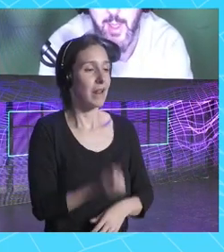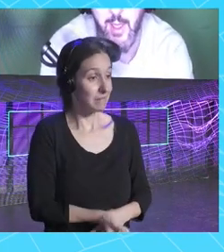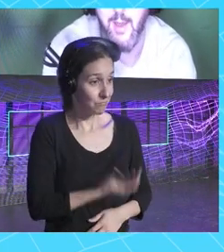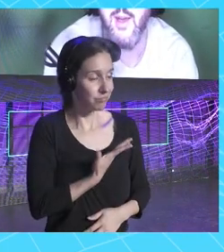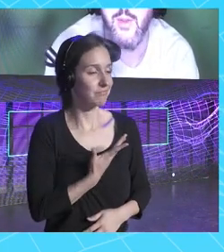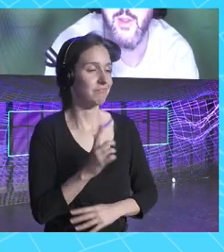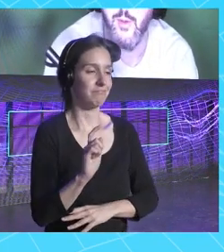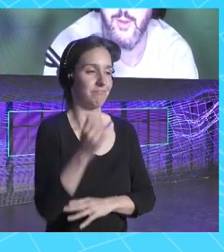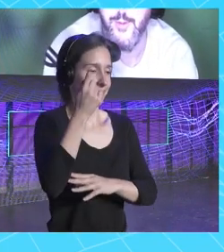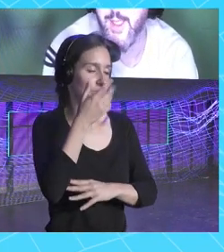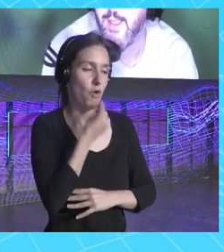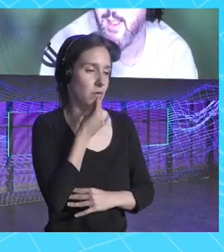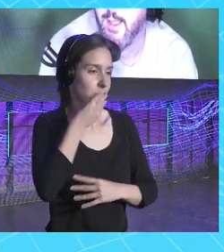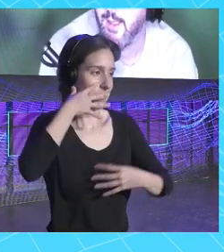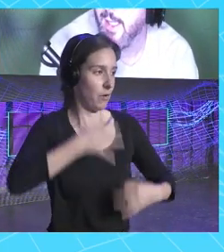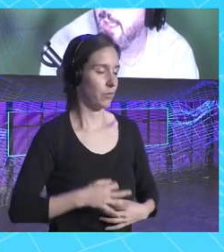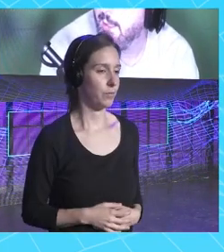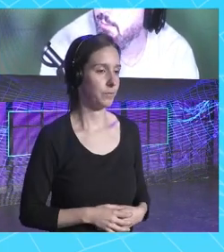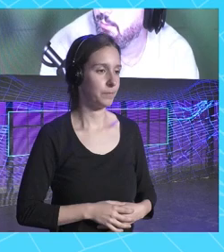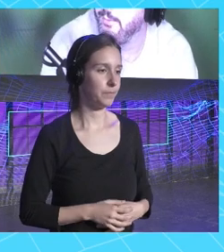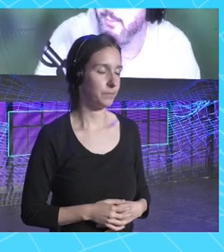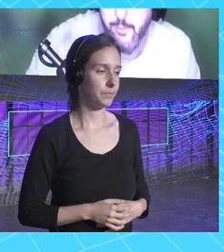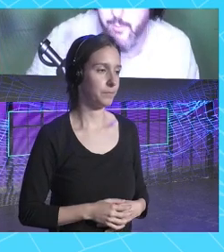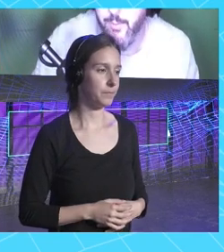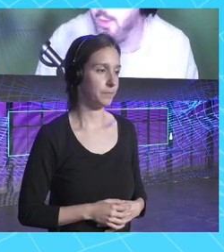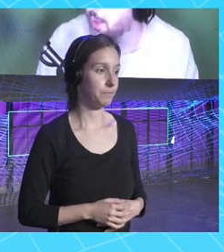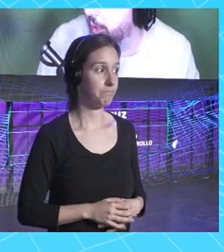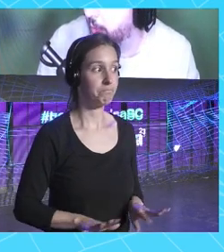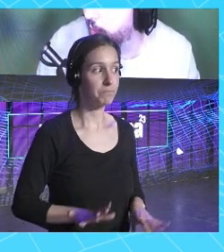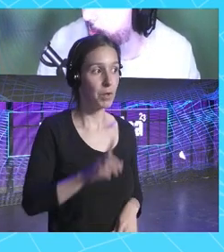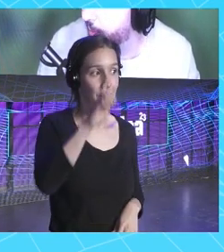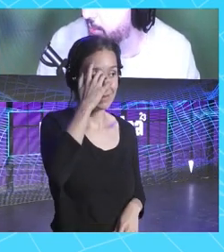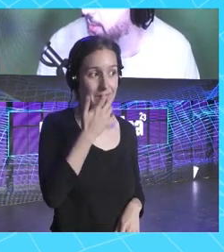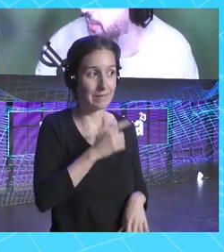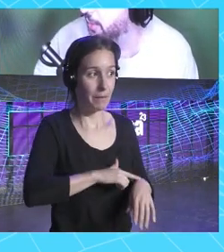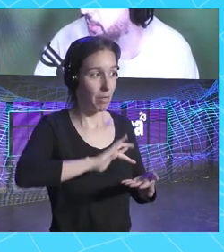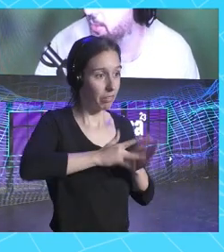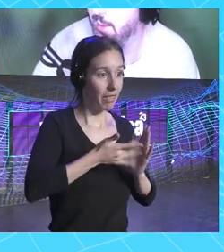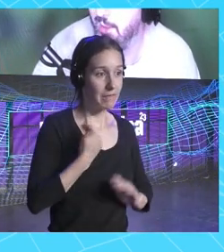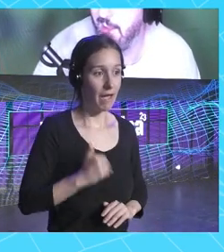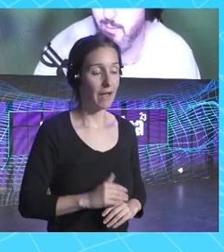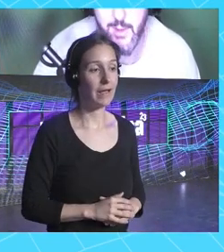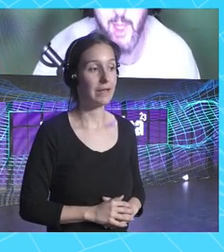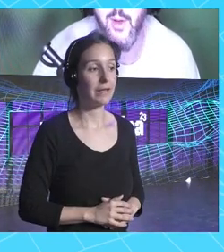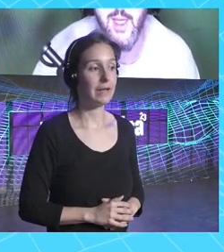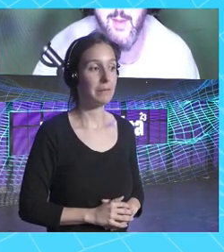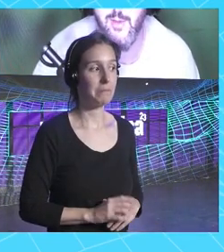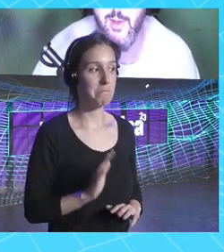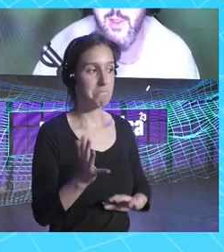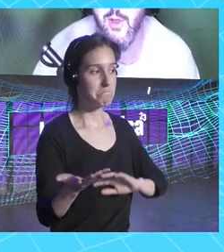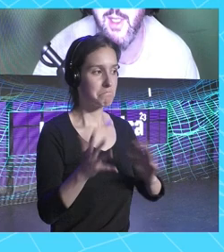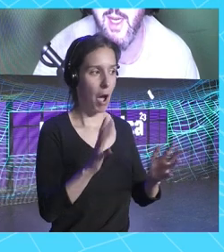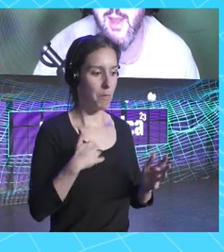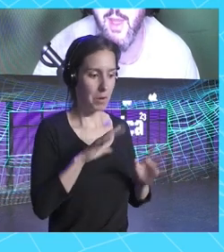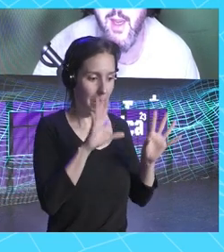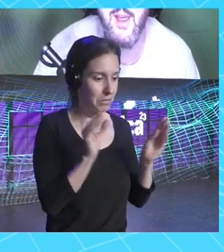a un sitio bonito no sé si me acabo el tiempo yo creo que ya más o menos dicho